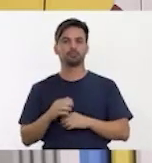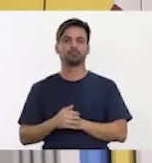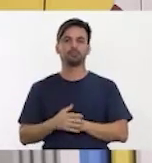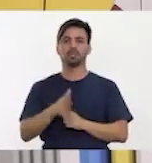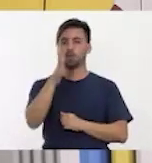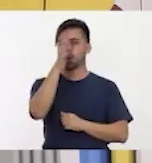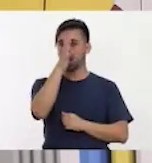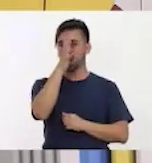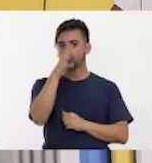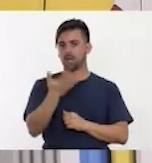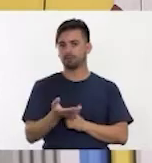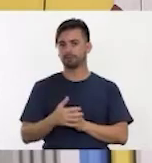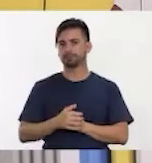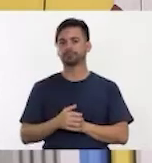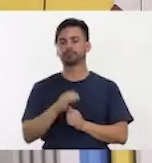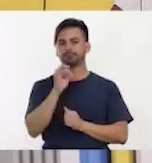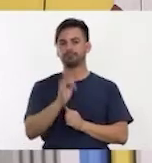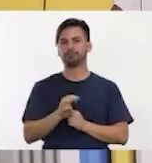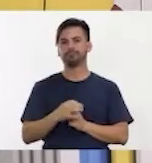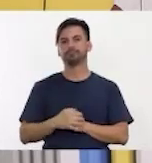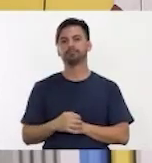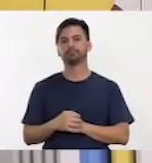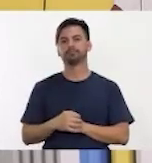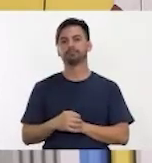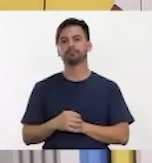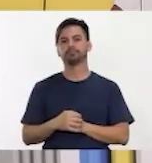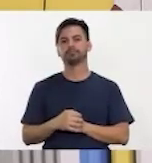las consecuencias de la misma.